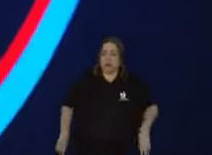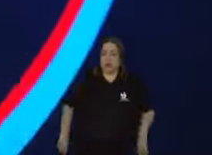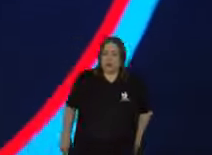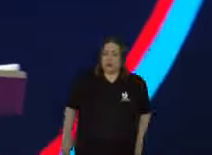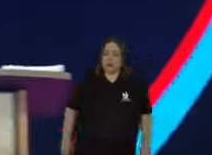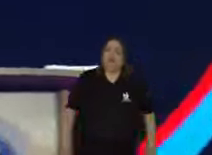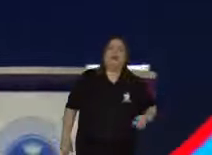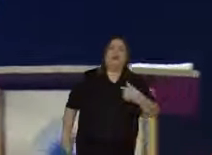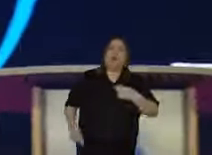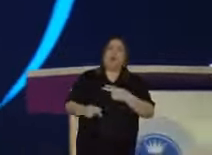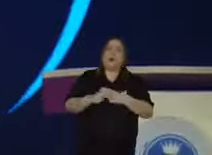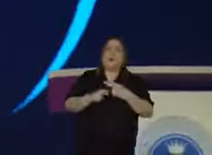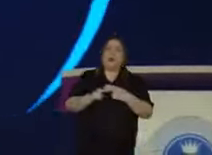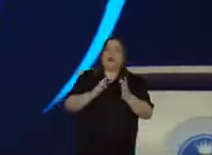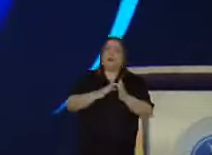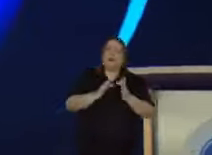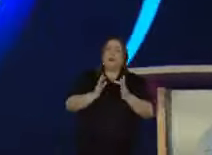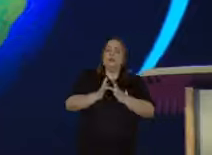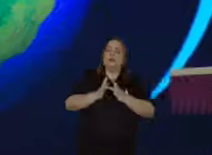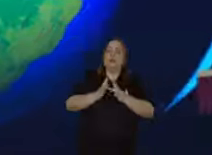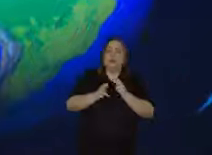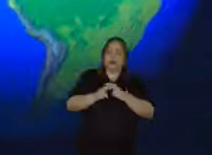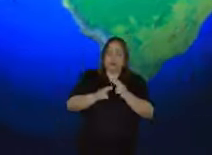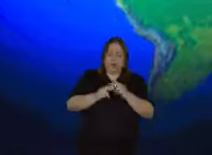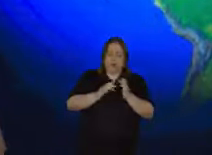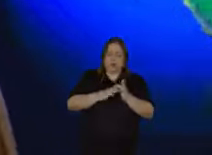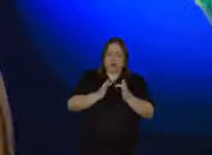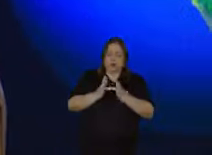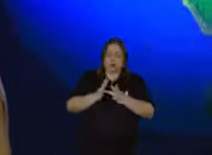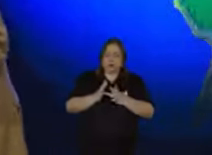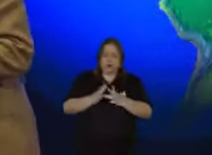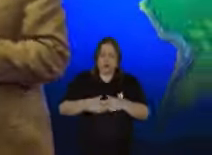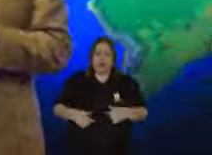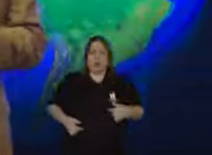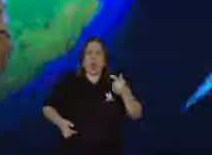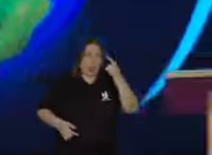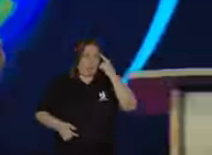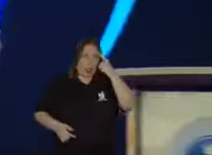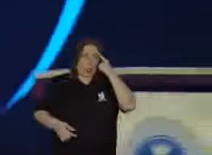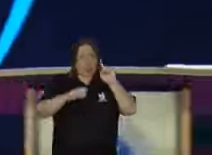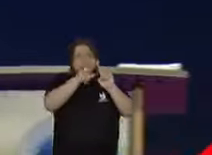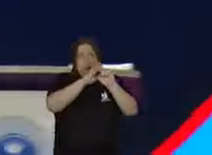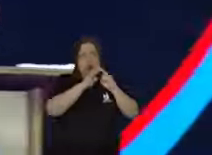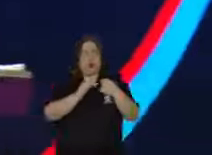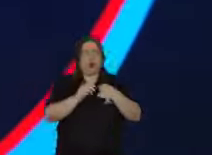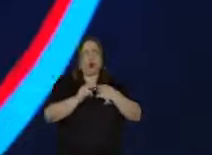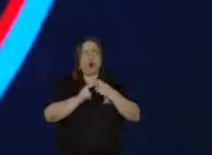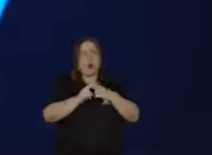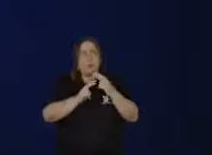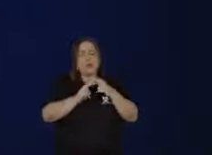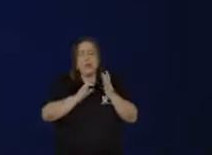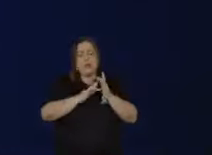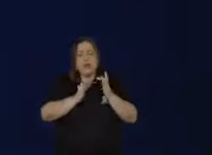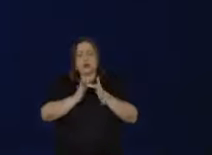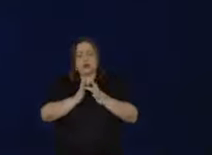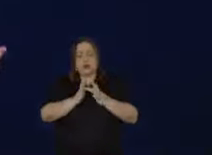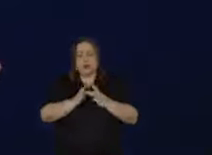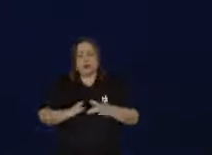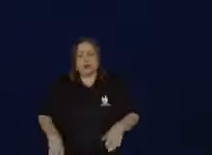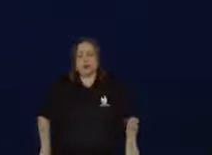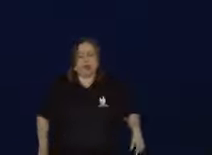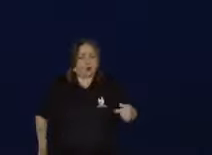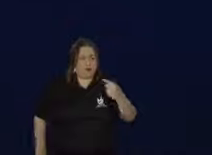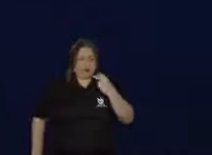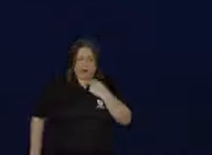el nombre de Jesús, en el nombre. Pero era tan avasallante esta voz del enemigo, era tan directa, yo reconocí que era la voz del